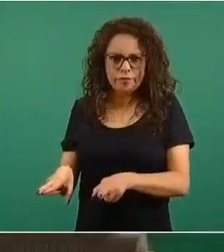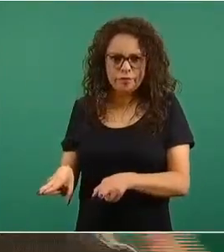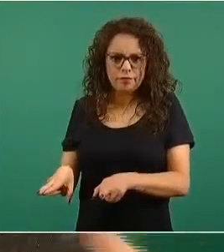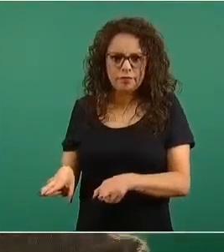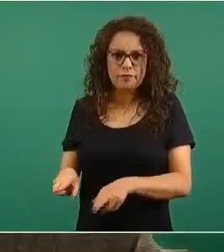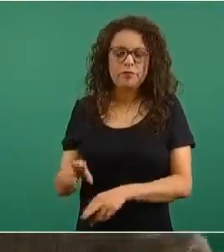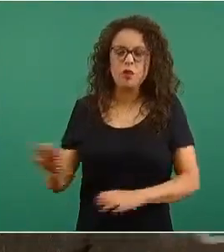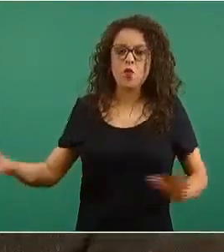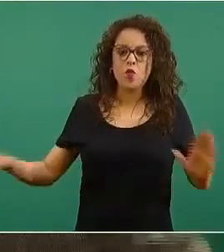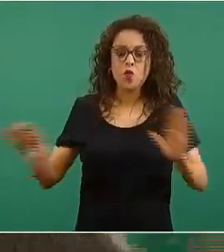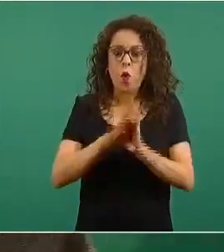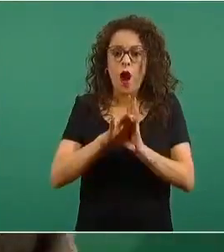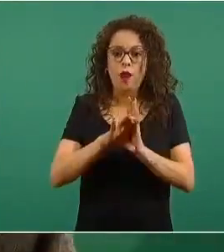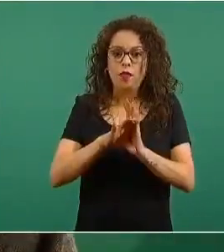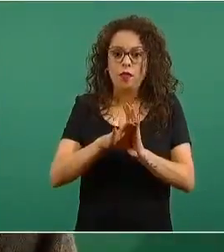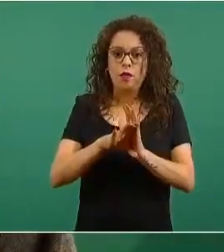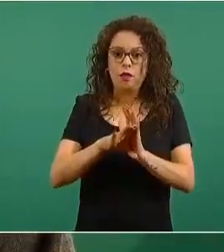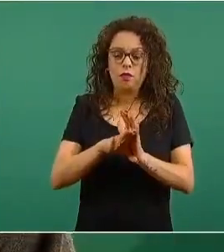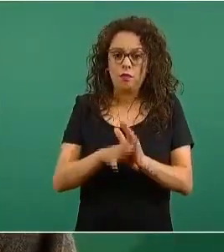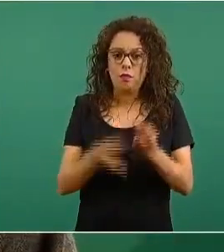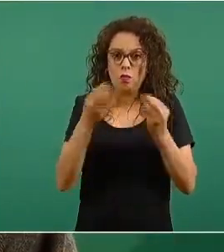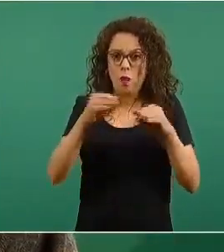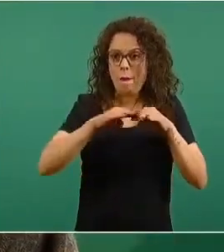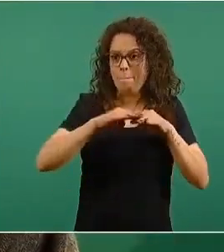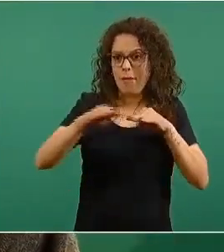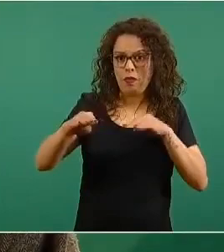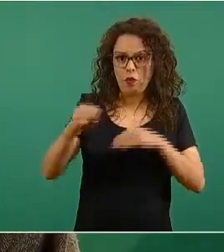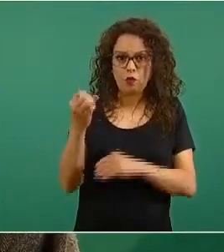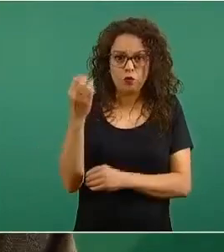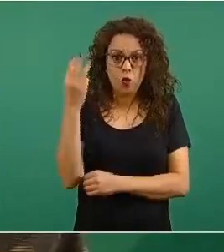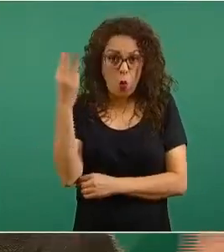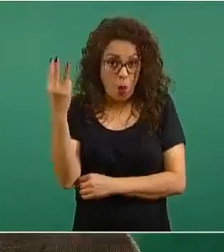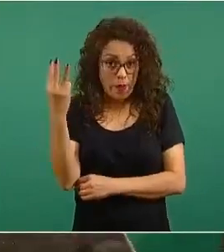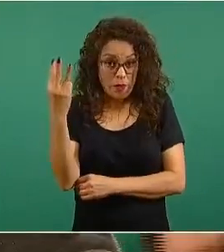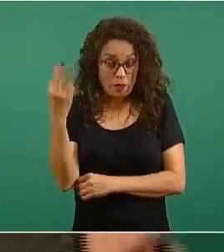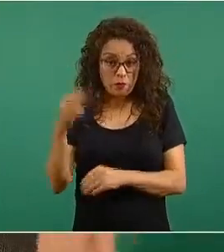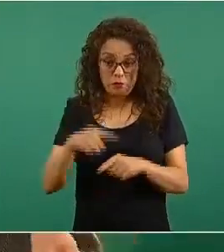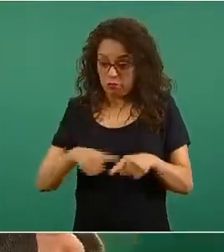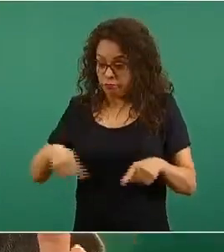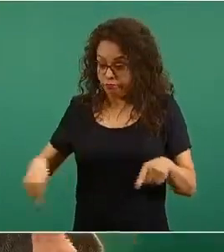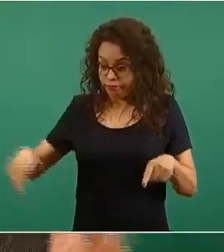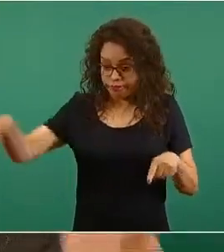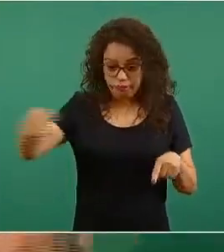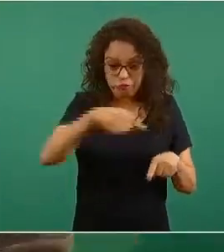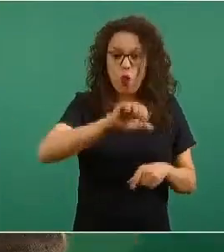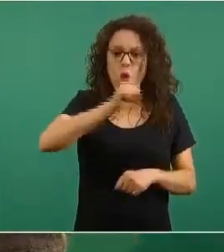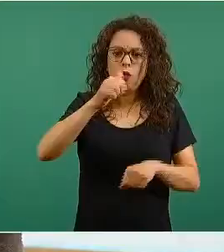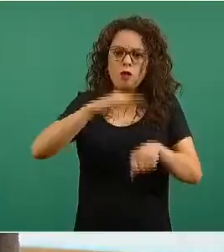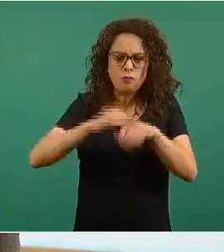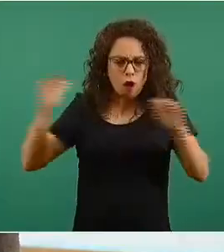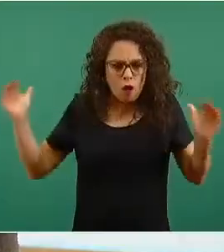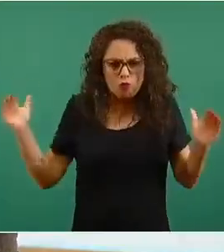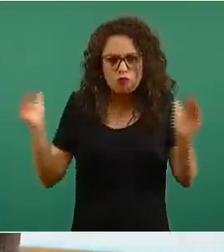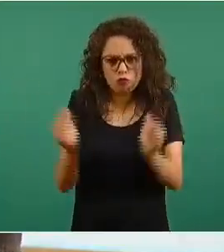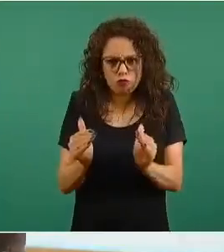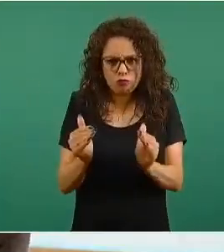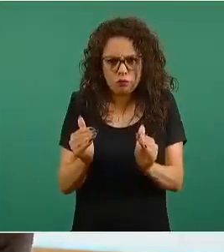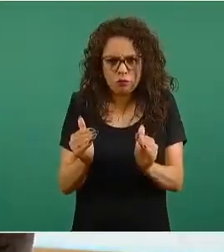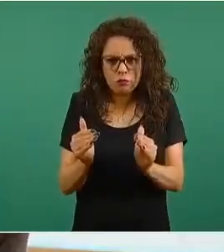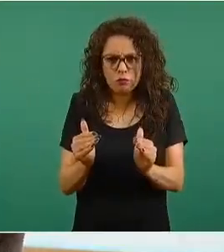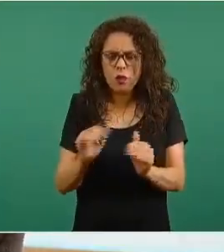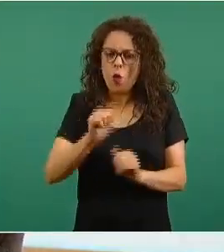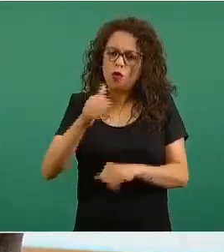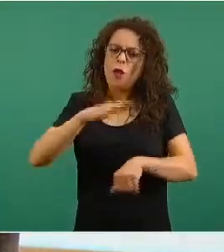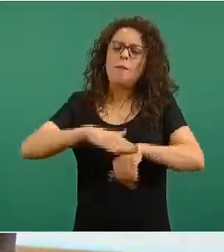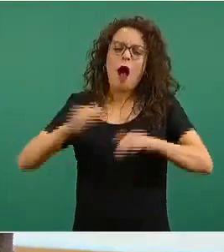cuartos de varios metros cúbicos, hay otros que son más pequeñitos, hasta que